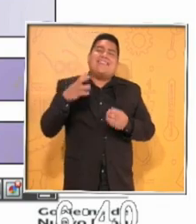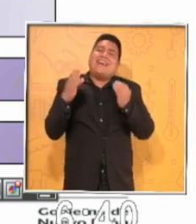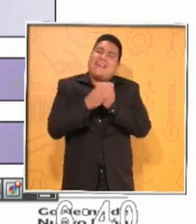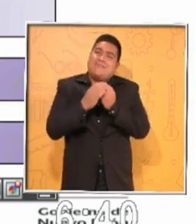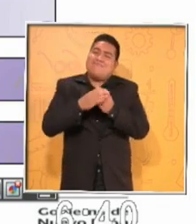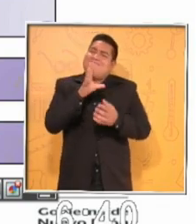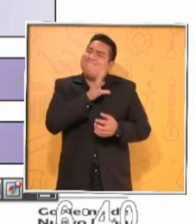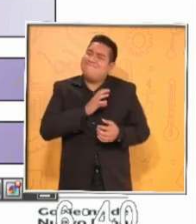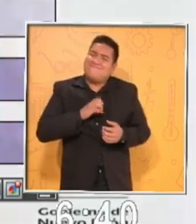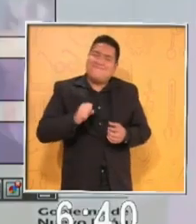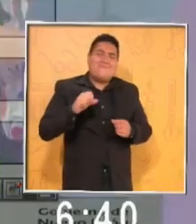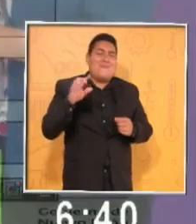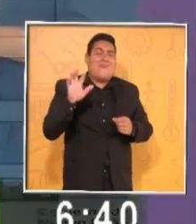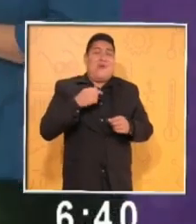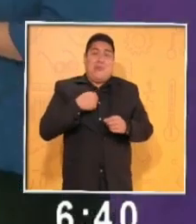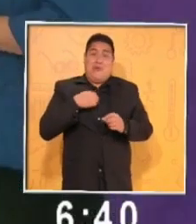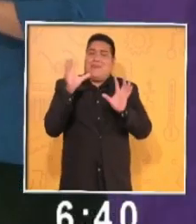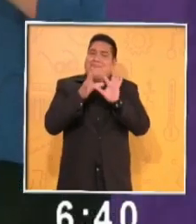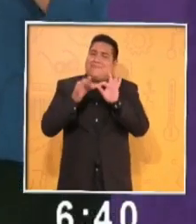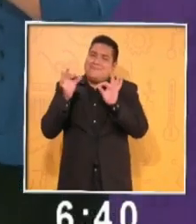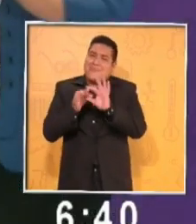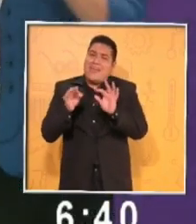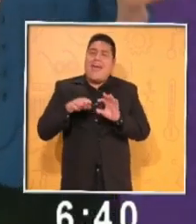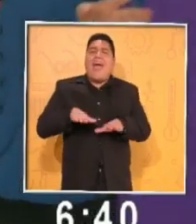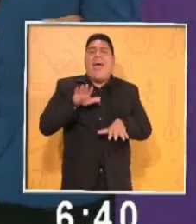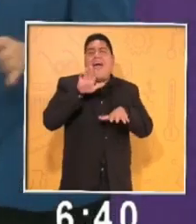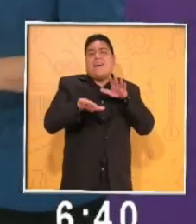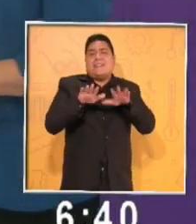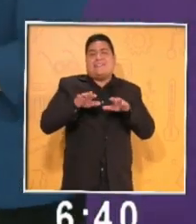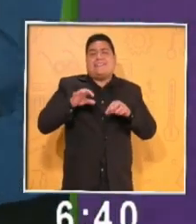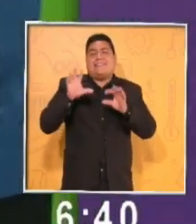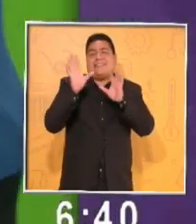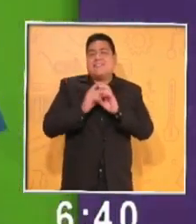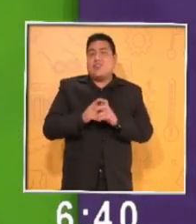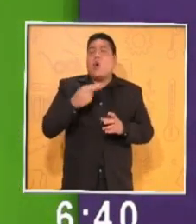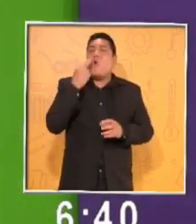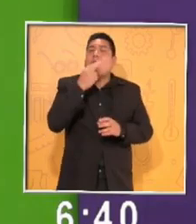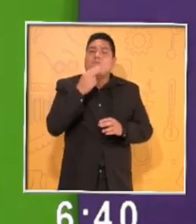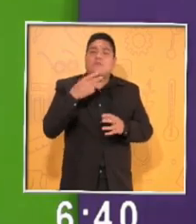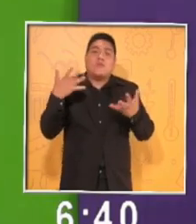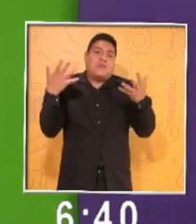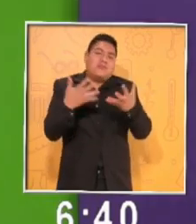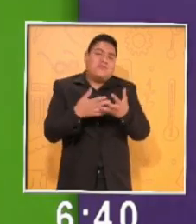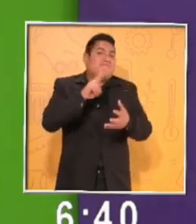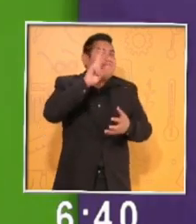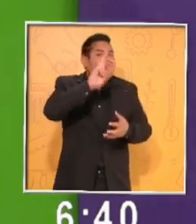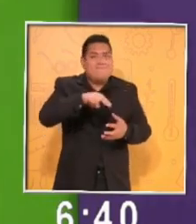encanta porque cuando la explico, normalmente utilizo un hecho que no sucede jamás.